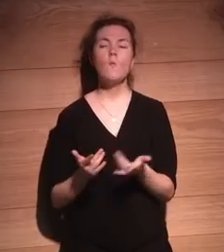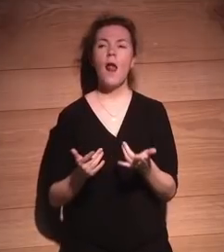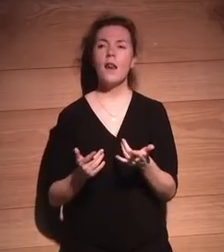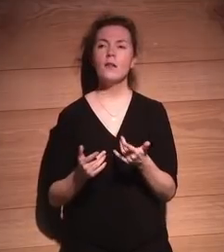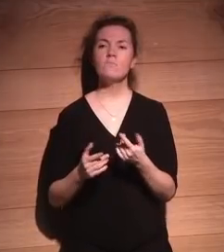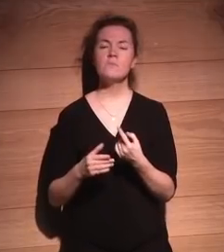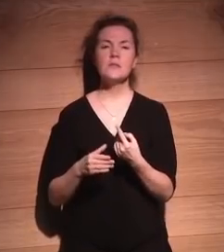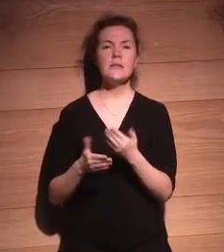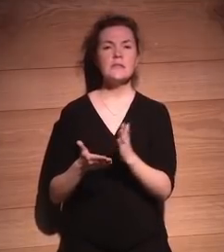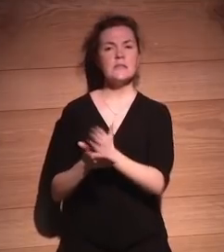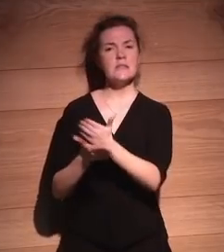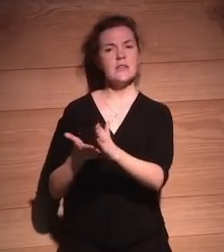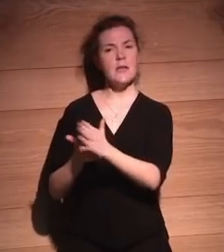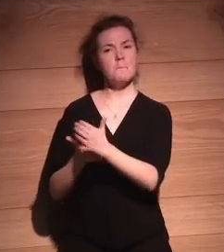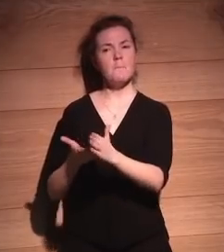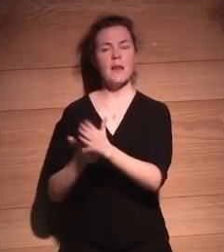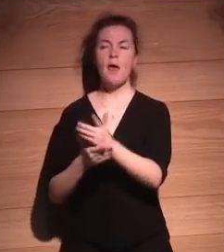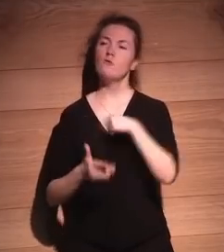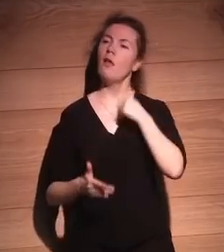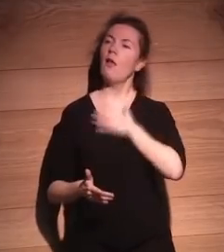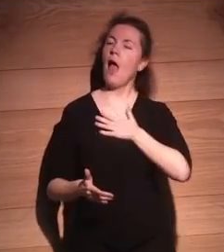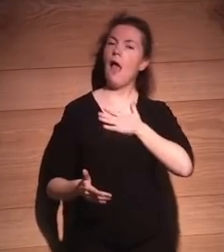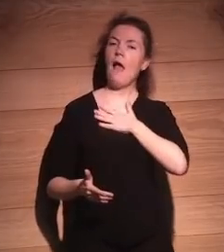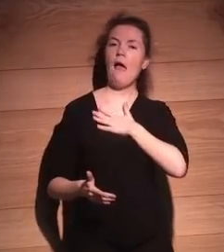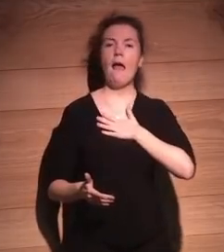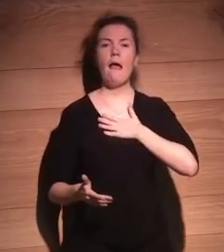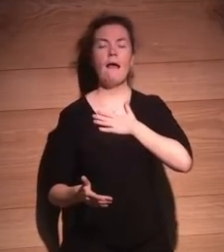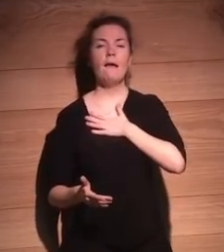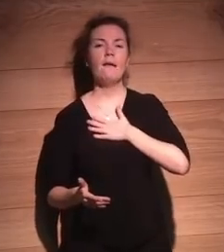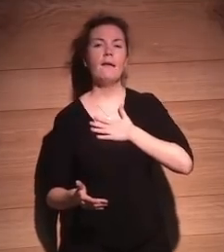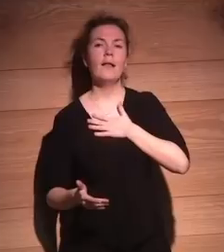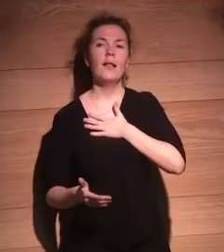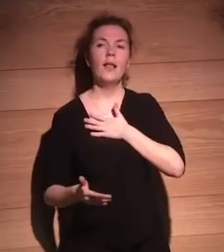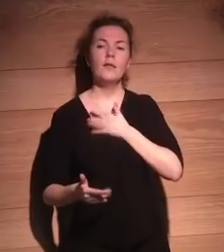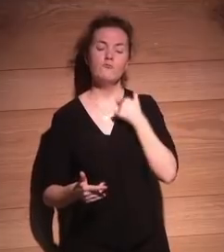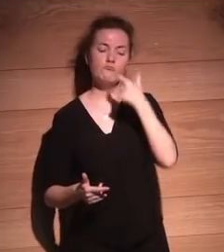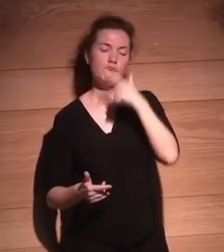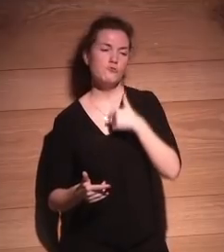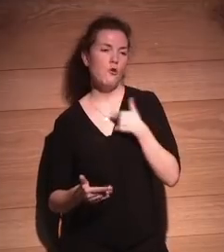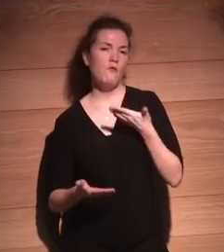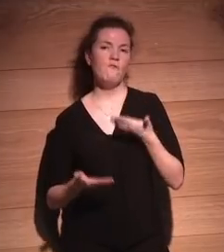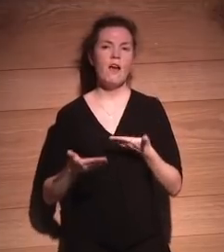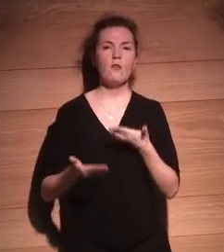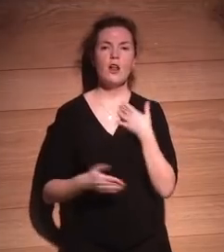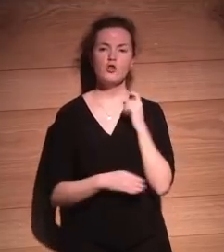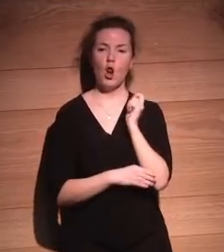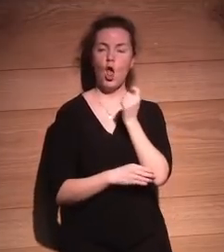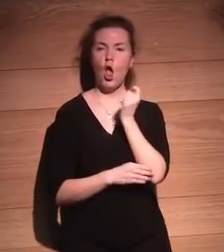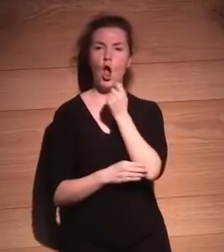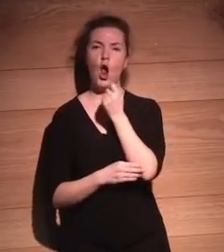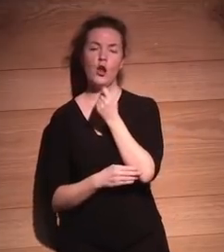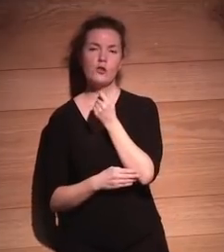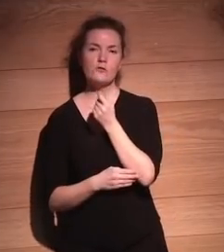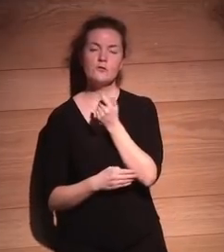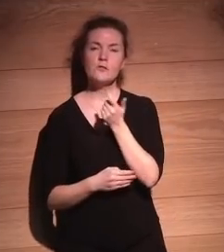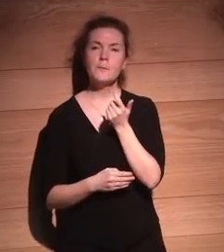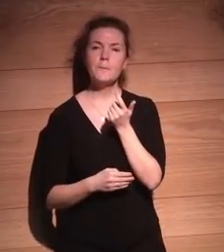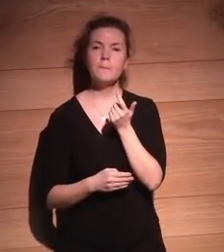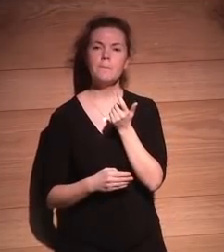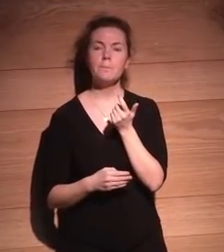endogamia, cierta autocomplacencia a la hora de mirar y valorar los logros que